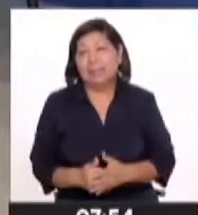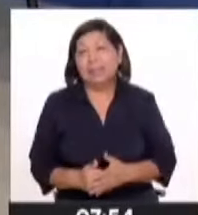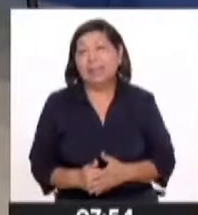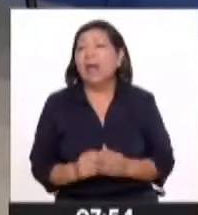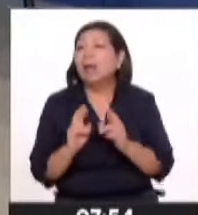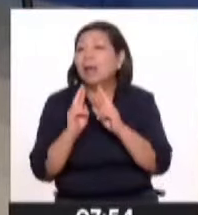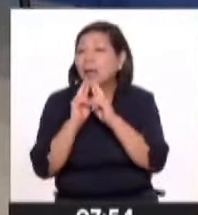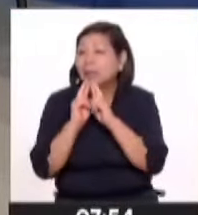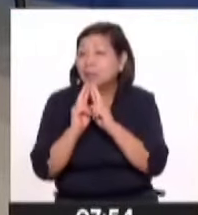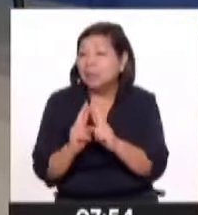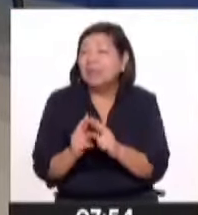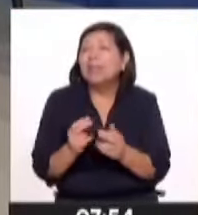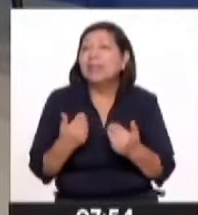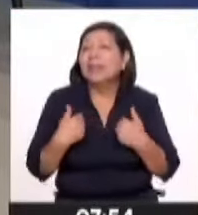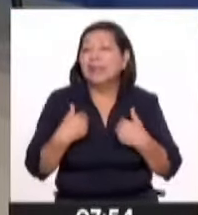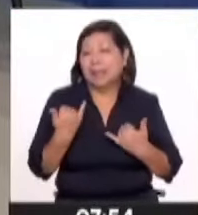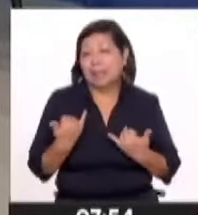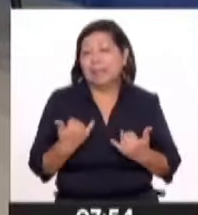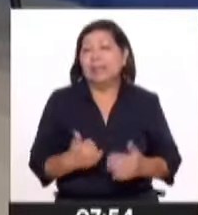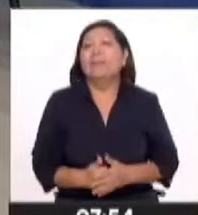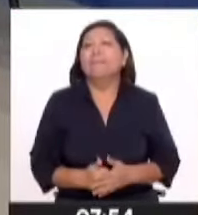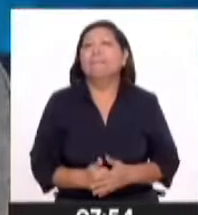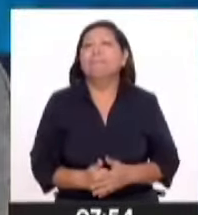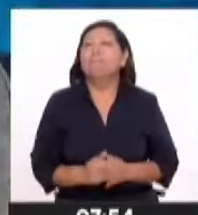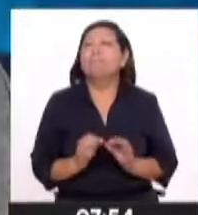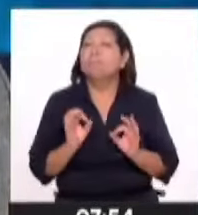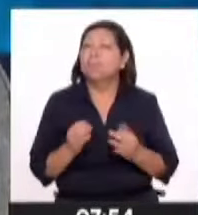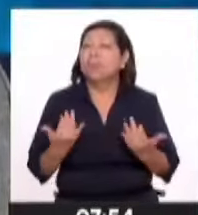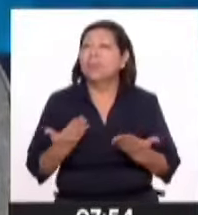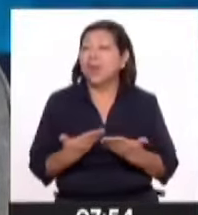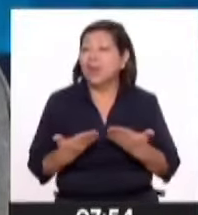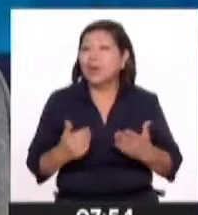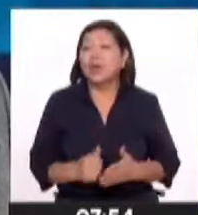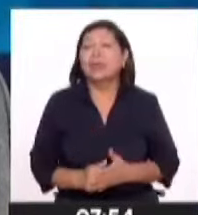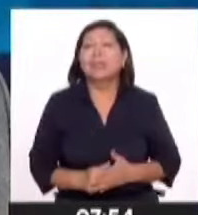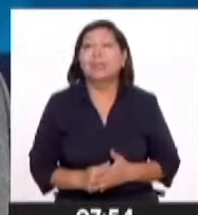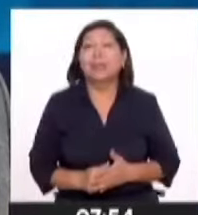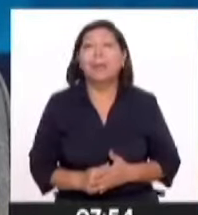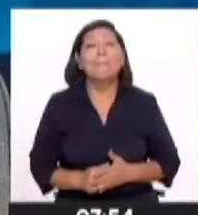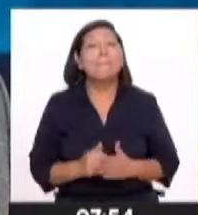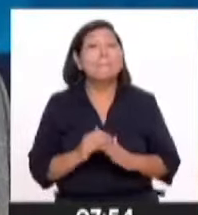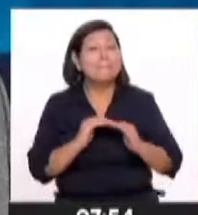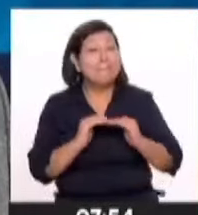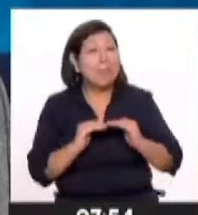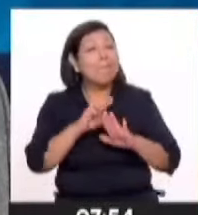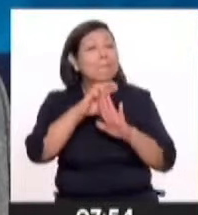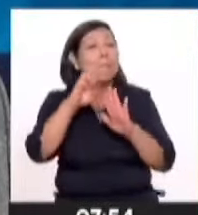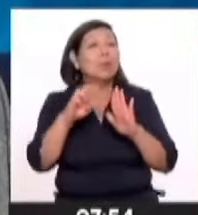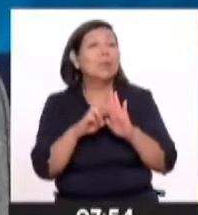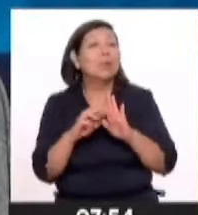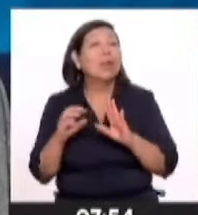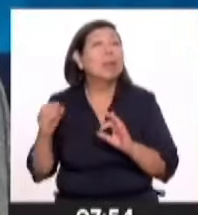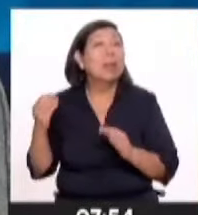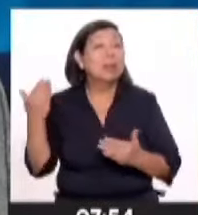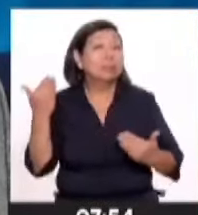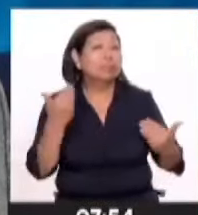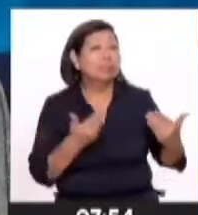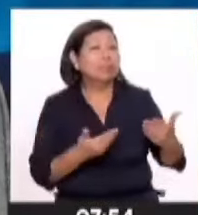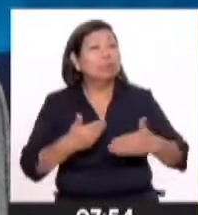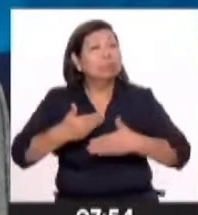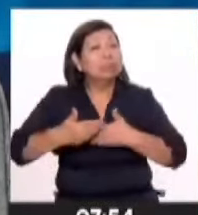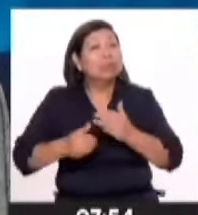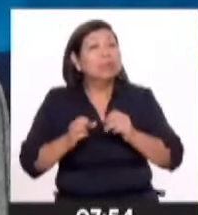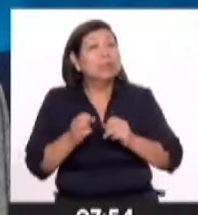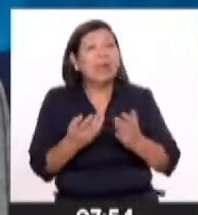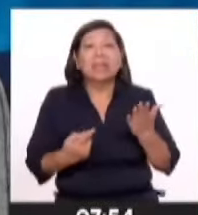¿Qué resultados se han obtenido? Sí, consciente de esa realidad, el INEA viene operando un proyecto de inversión que busca generar